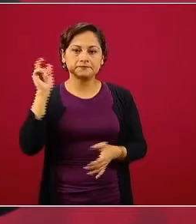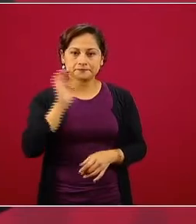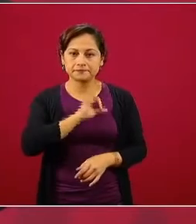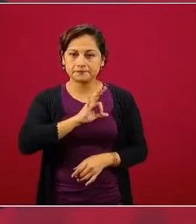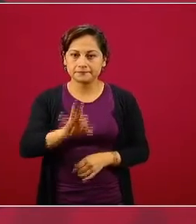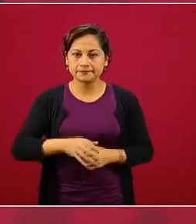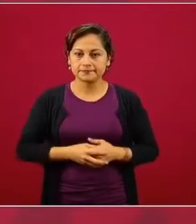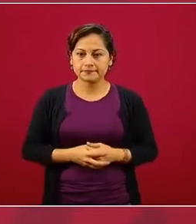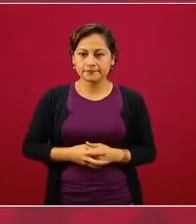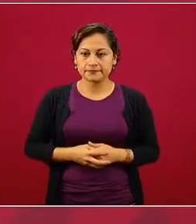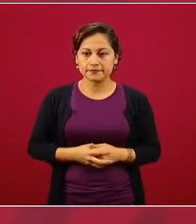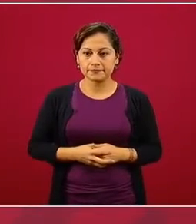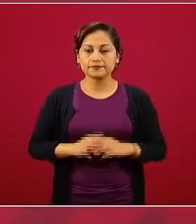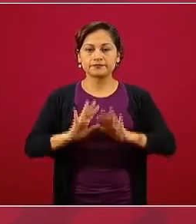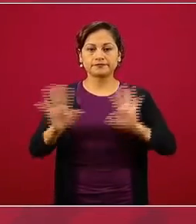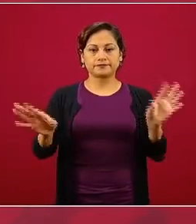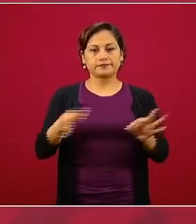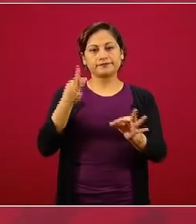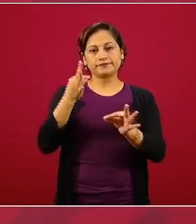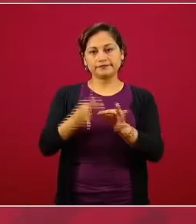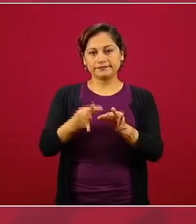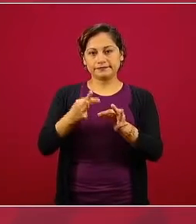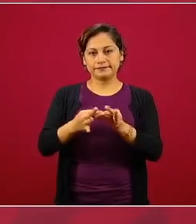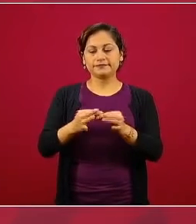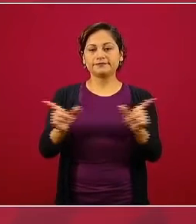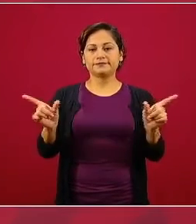Ya terminamos porque vamos al homenaje.